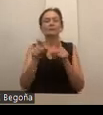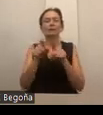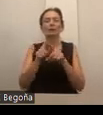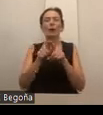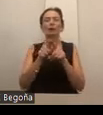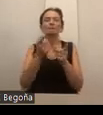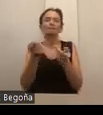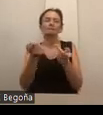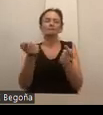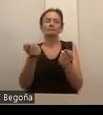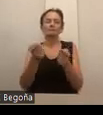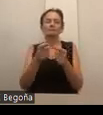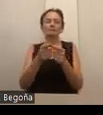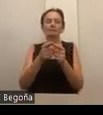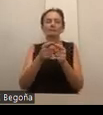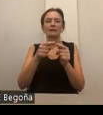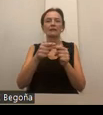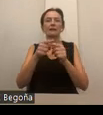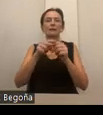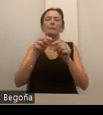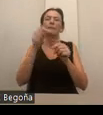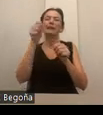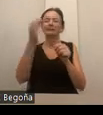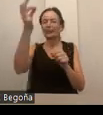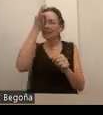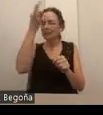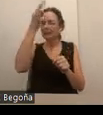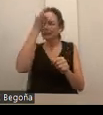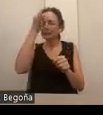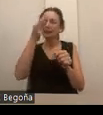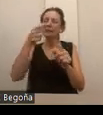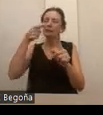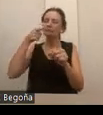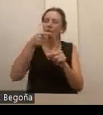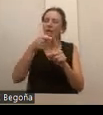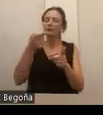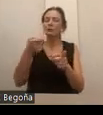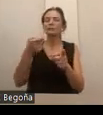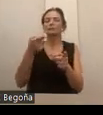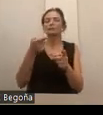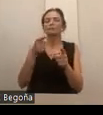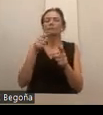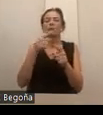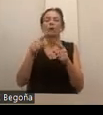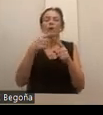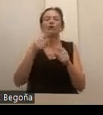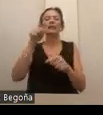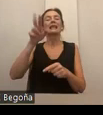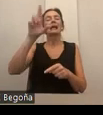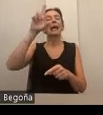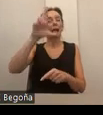limitar el tema lo máximo posible e ir muy directo a dónde puede ir los productos de LR, los